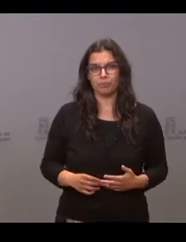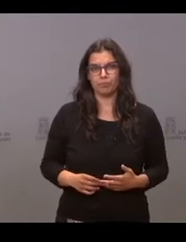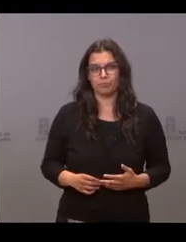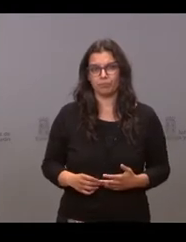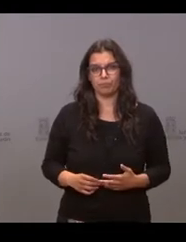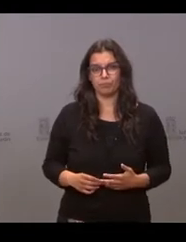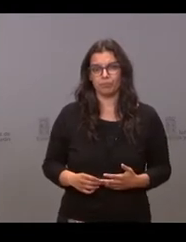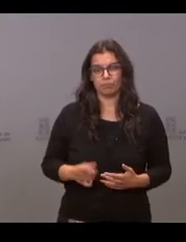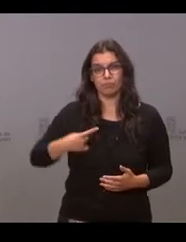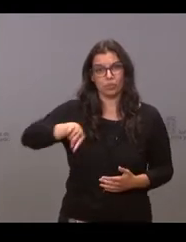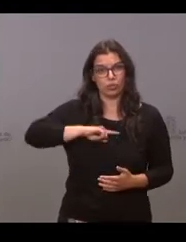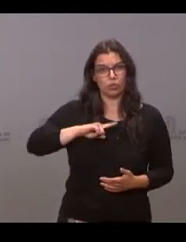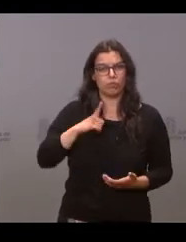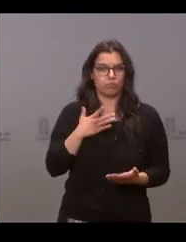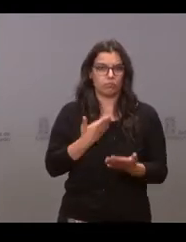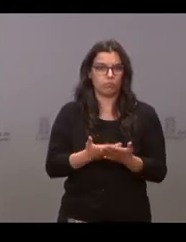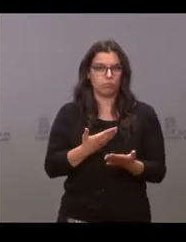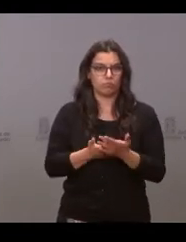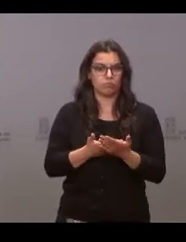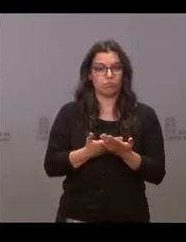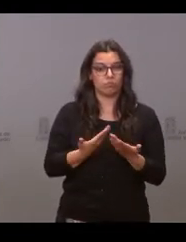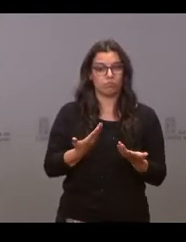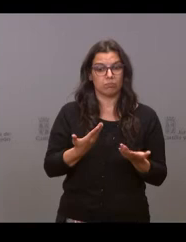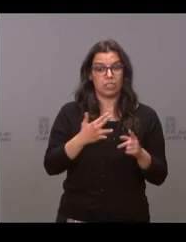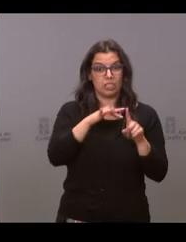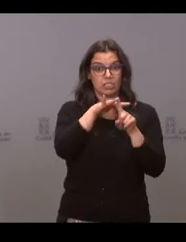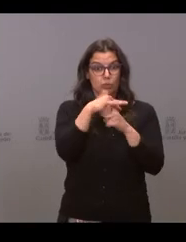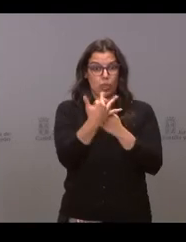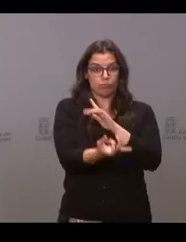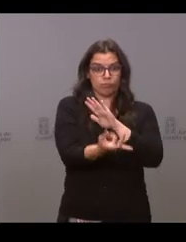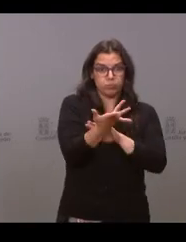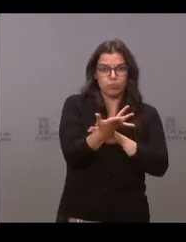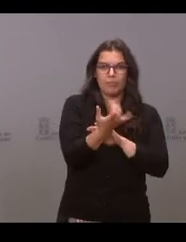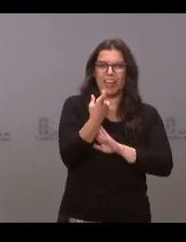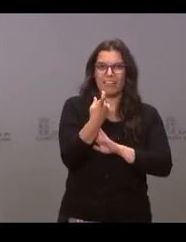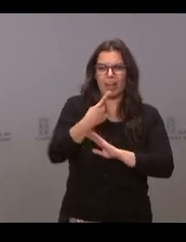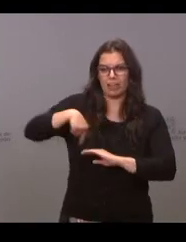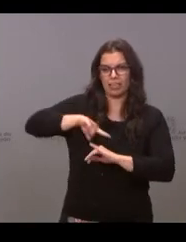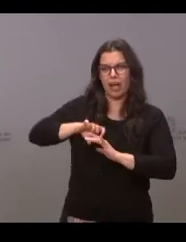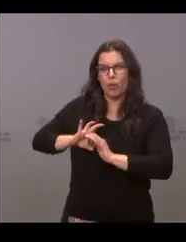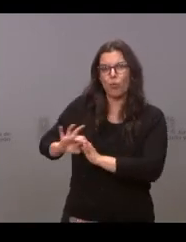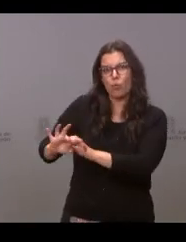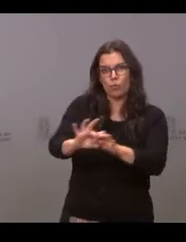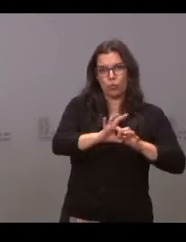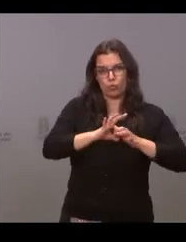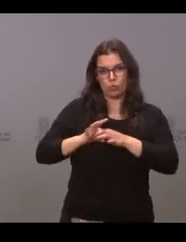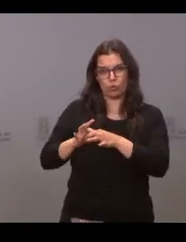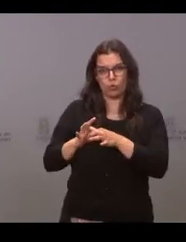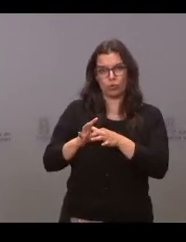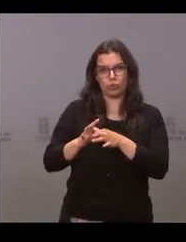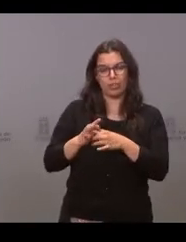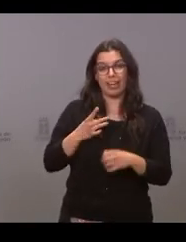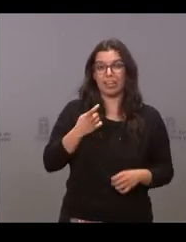hemos demostrado que ante estas situaciones se necesita la unión y se necesita